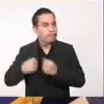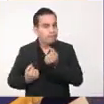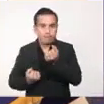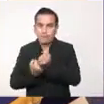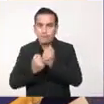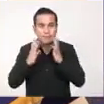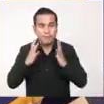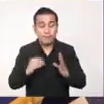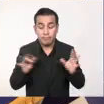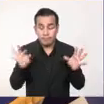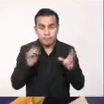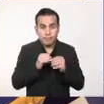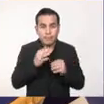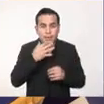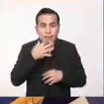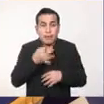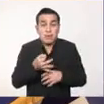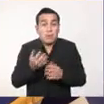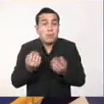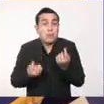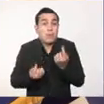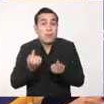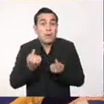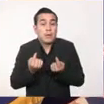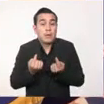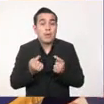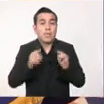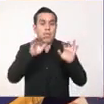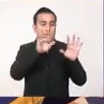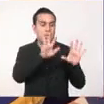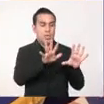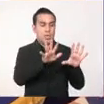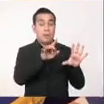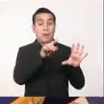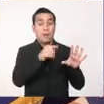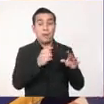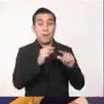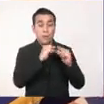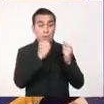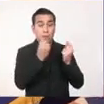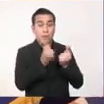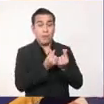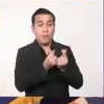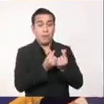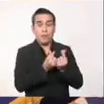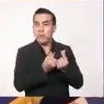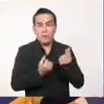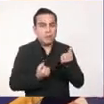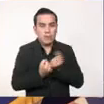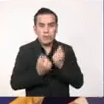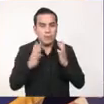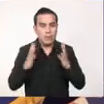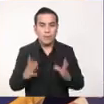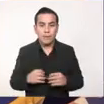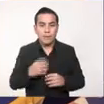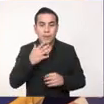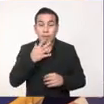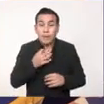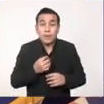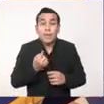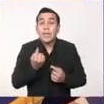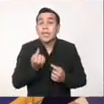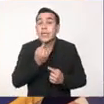antigobierno. Pero si se platican con 10 organizaciones antigobierno, ustedes no se reunieron con la sociedad